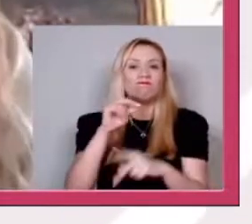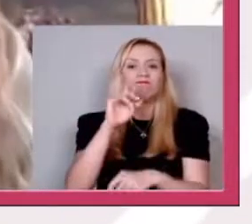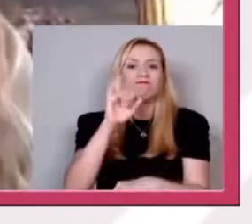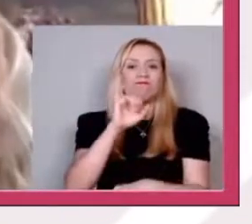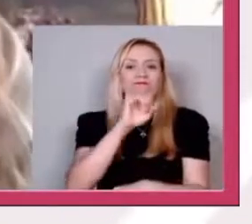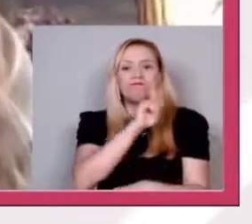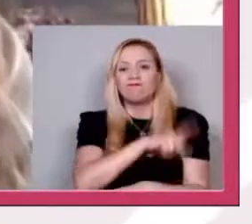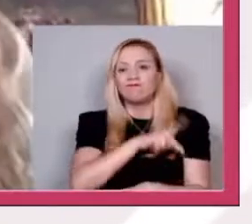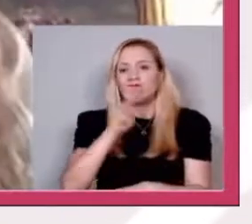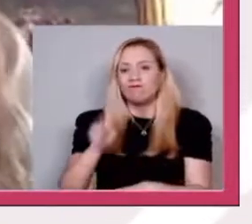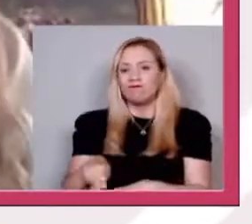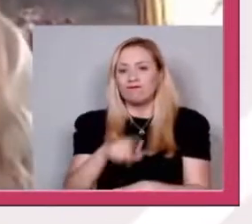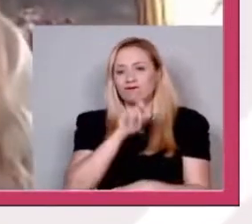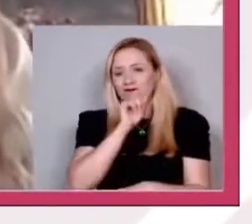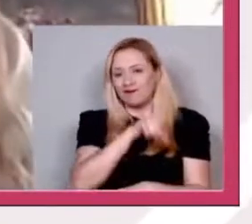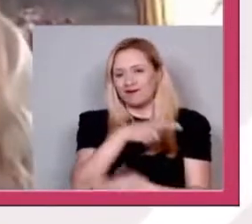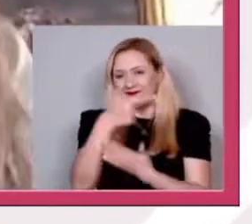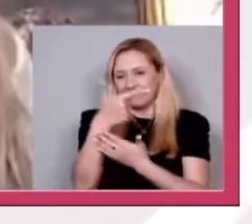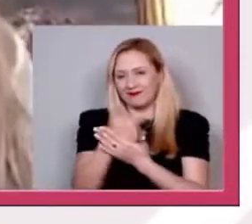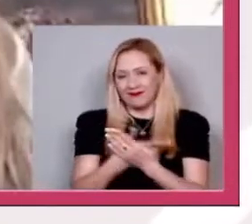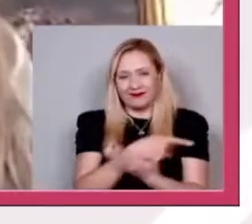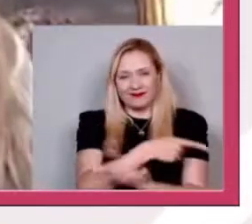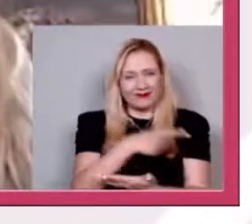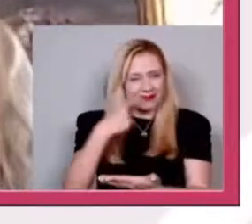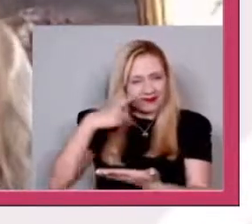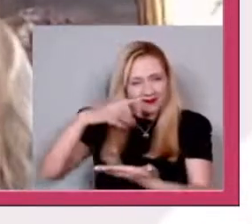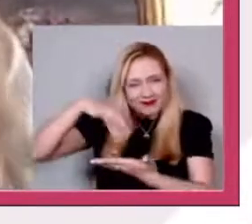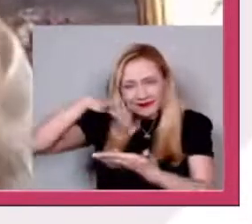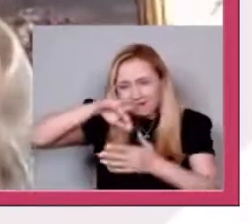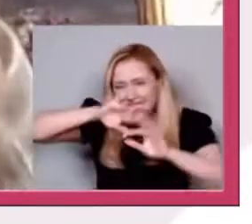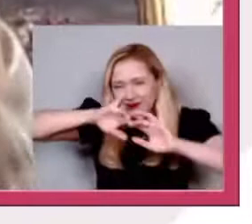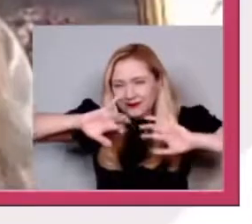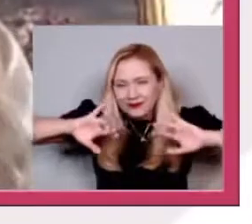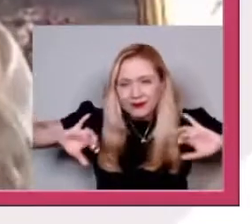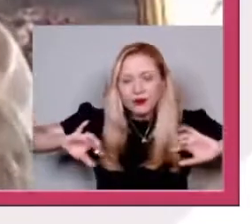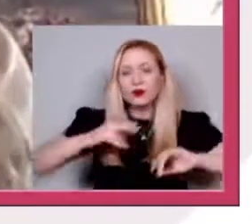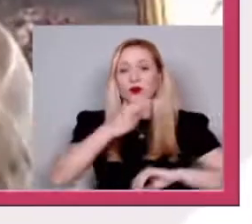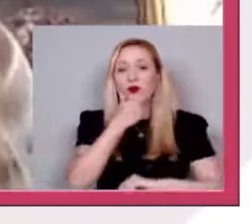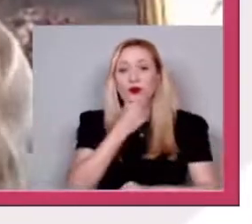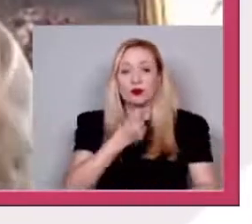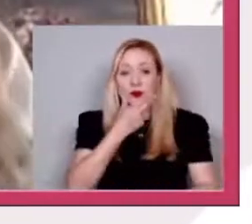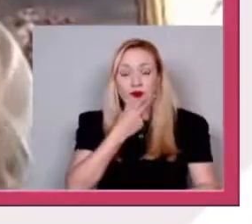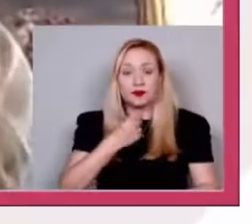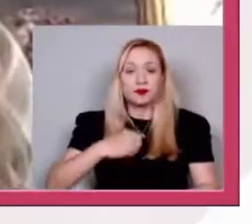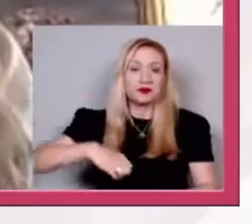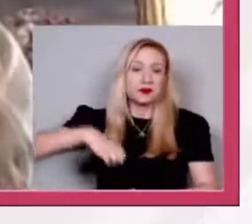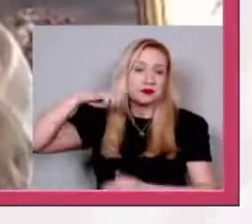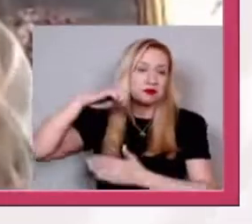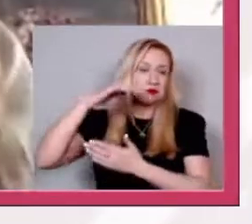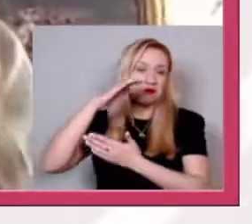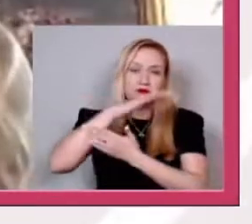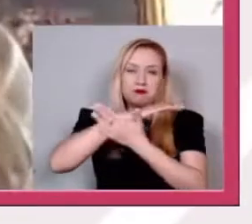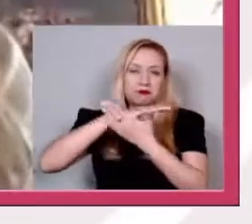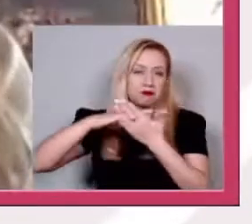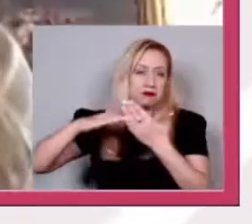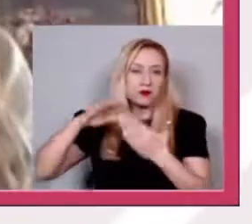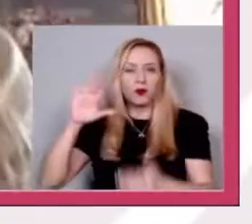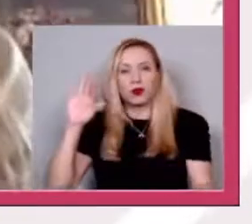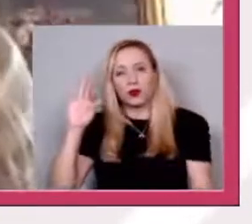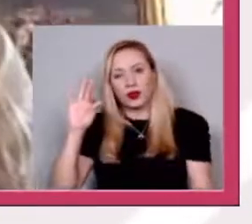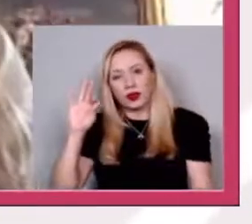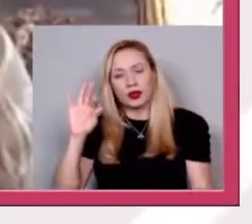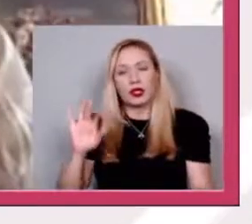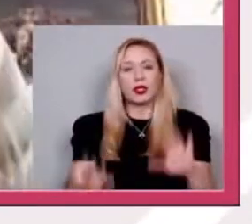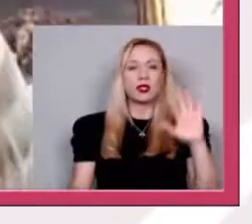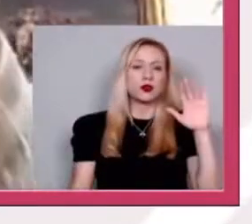que consultaste sobre las personas, hombres de edad media, de edad entre los 40 y los